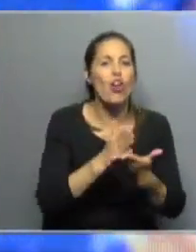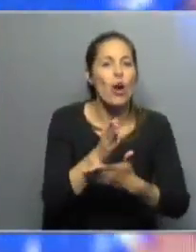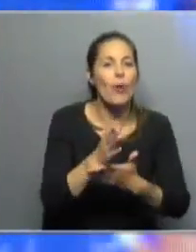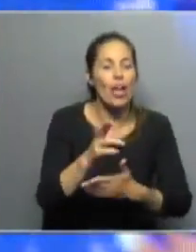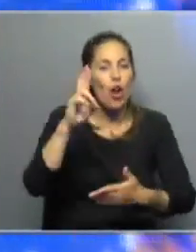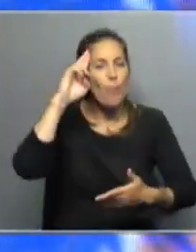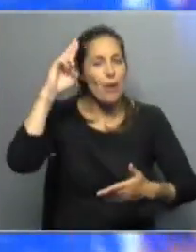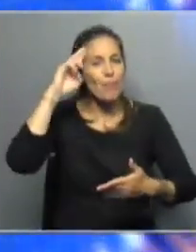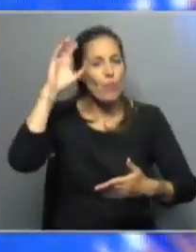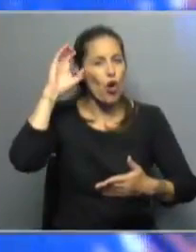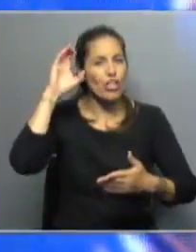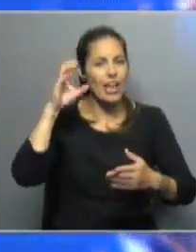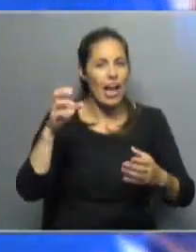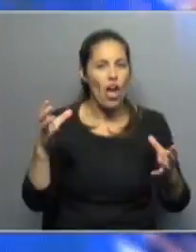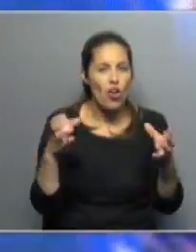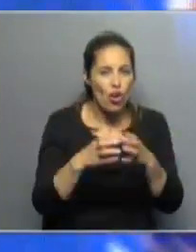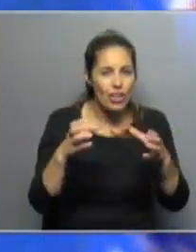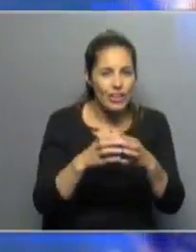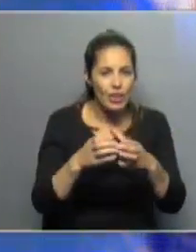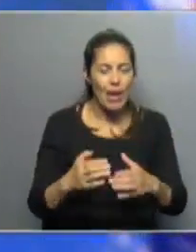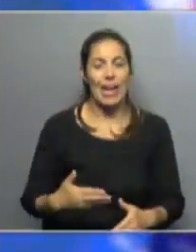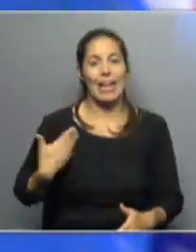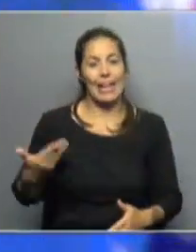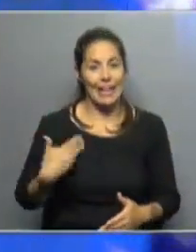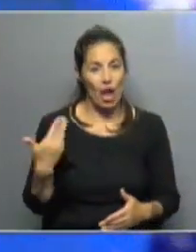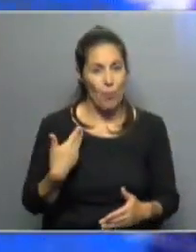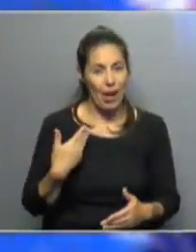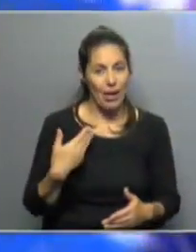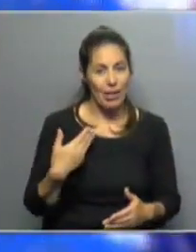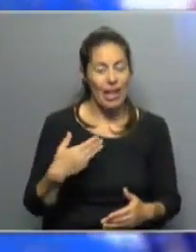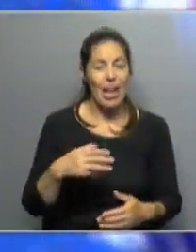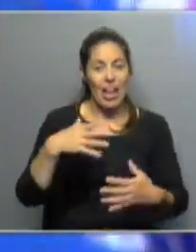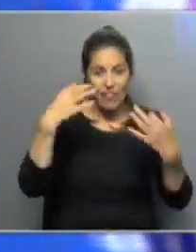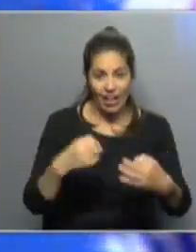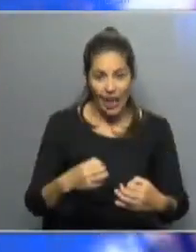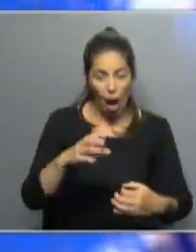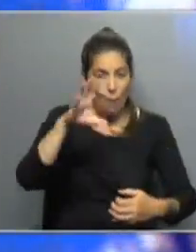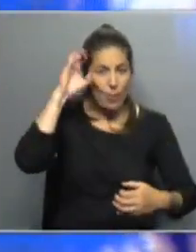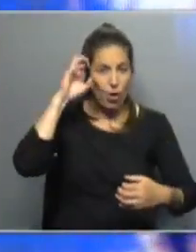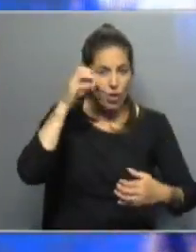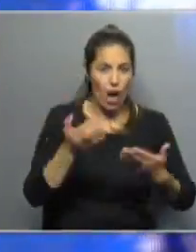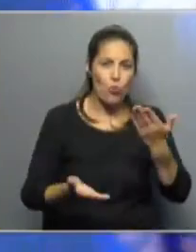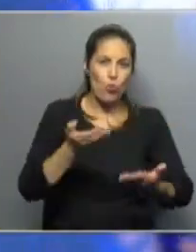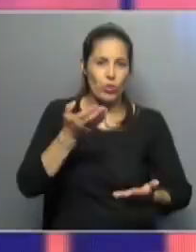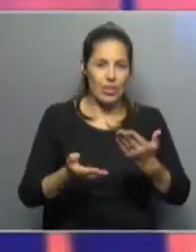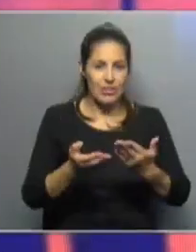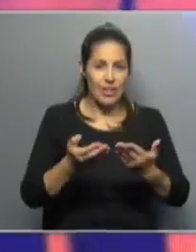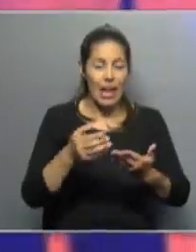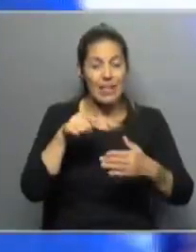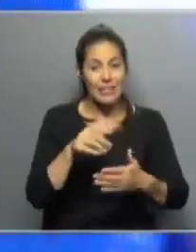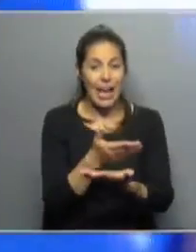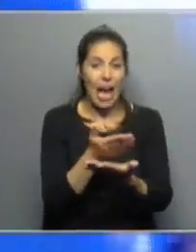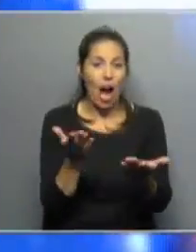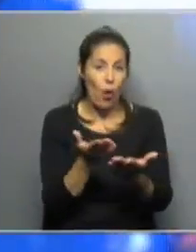memoria colectiva y reclamar esto de la memoria, la verdad, la memoria y la justicia. Así que, si les parece, vamos a ver